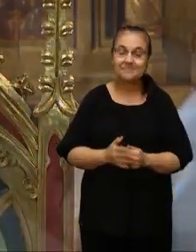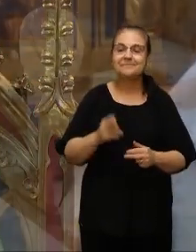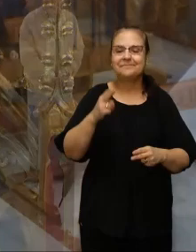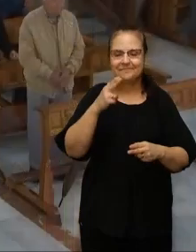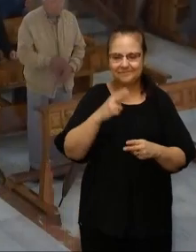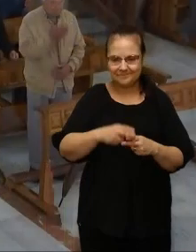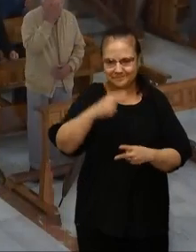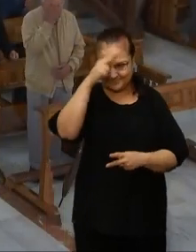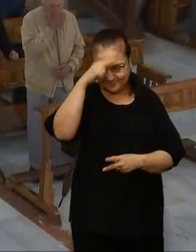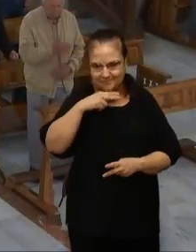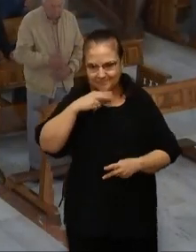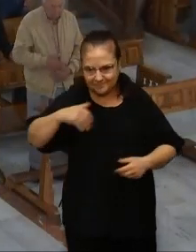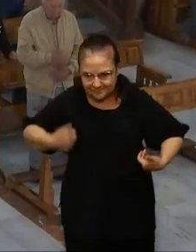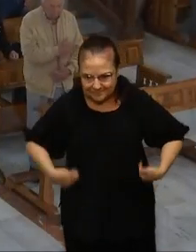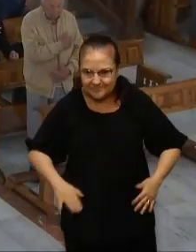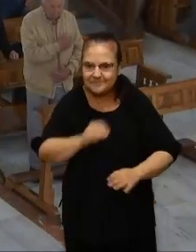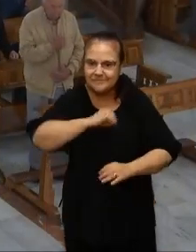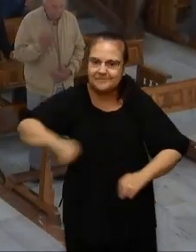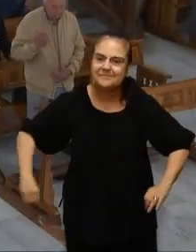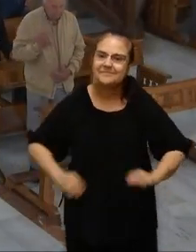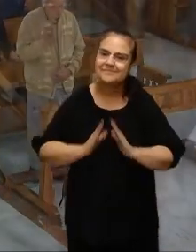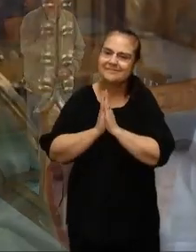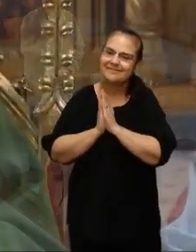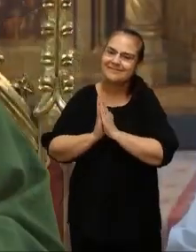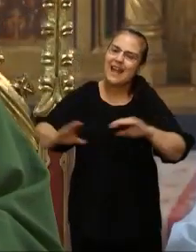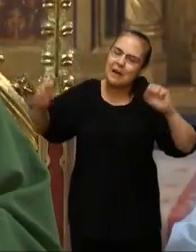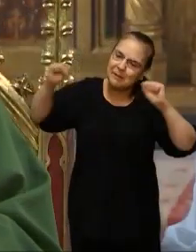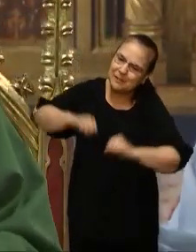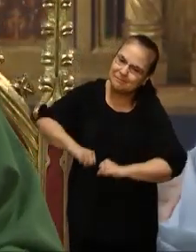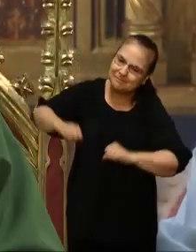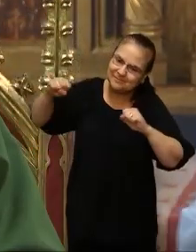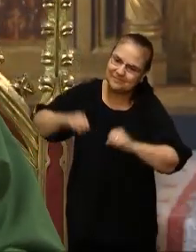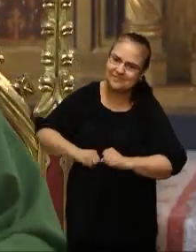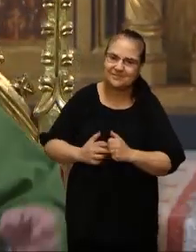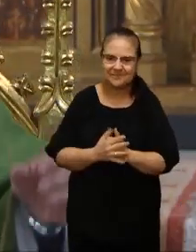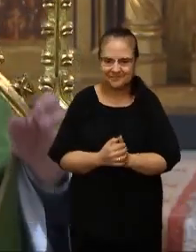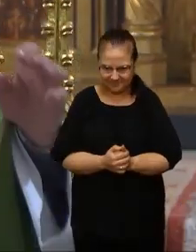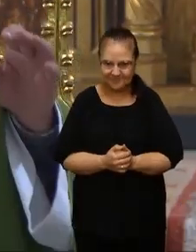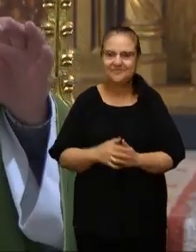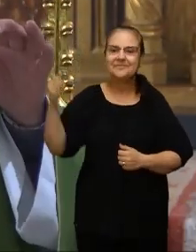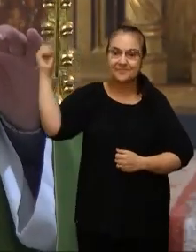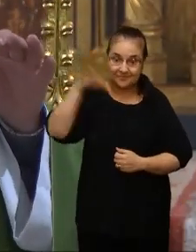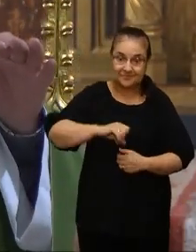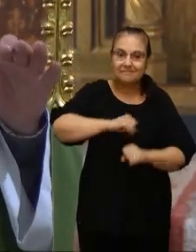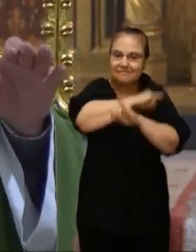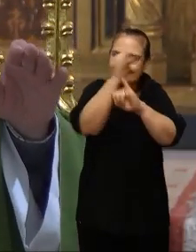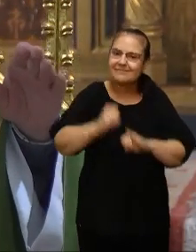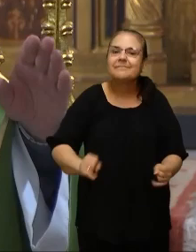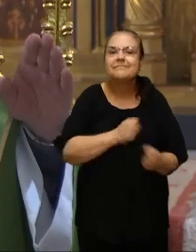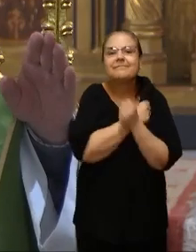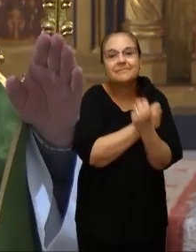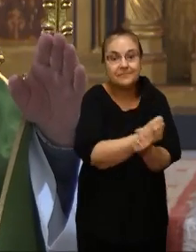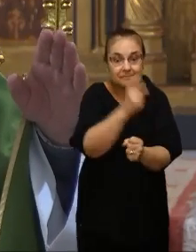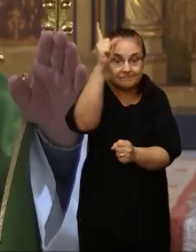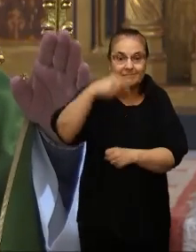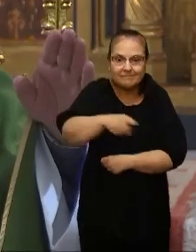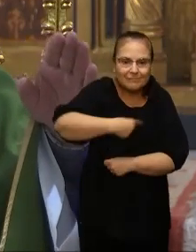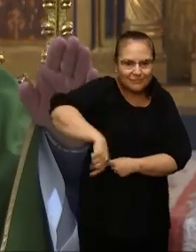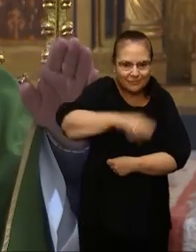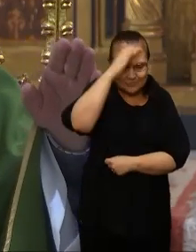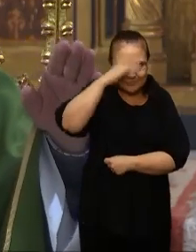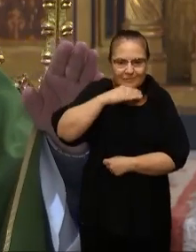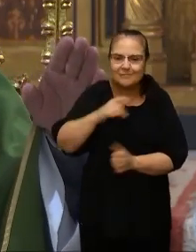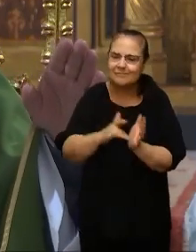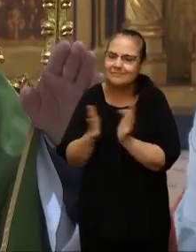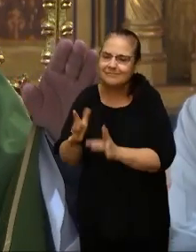En el nombre del Padre, y del Hijo, y del Espíritu Santo. La gracia, la paz y el amor de Dios nuestro Padre y de